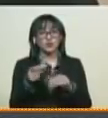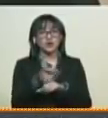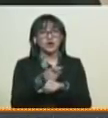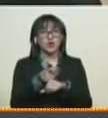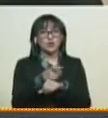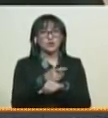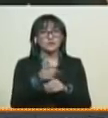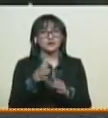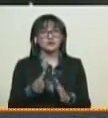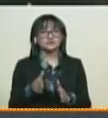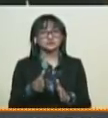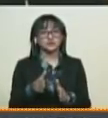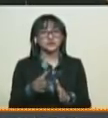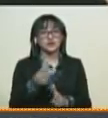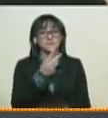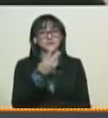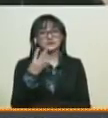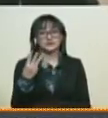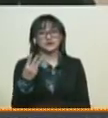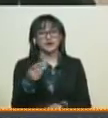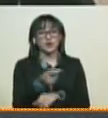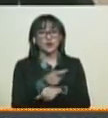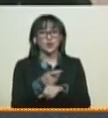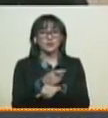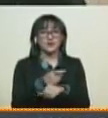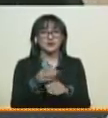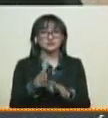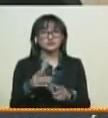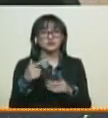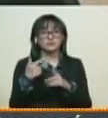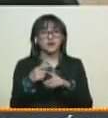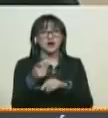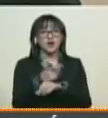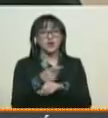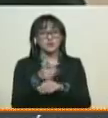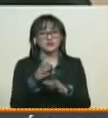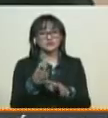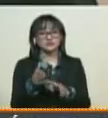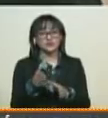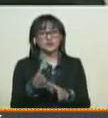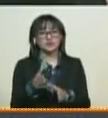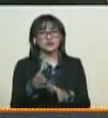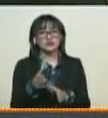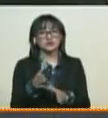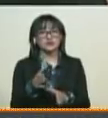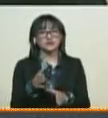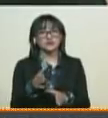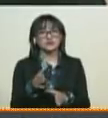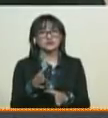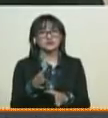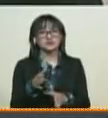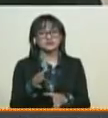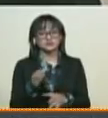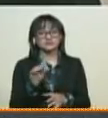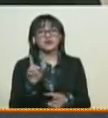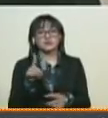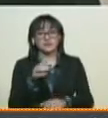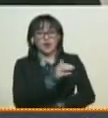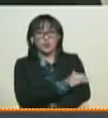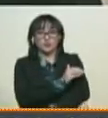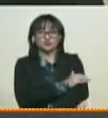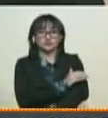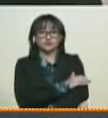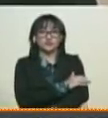gobernaciones, a las 23 gobernaciones, incluyendo las gobernaciones que son gobernadas por la oposición